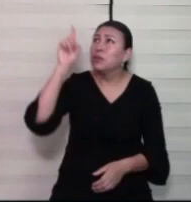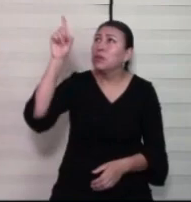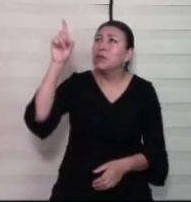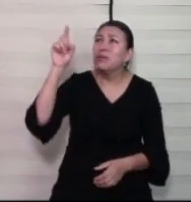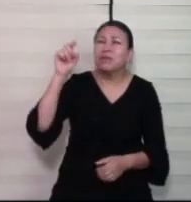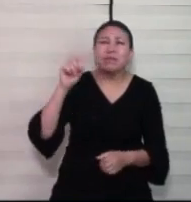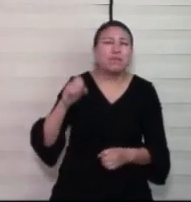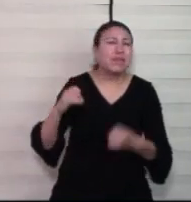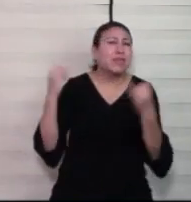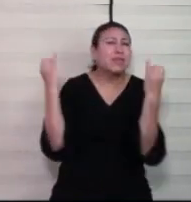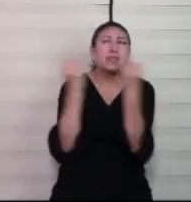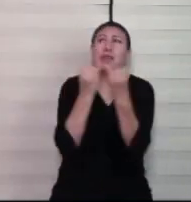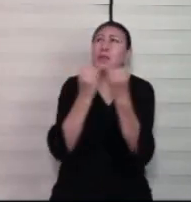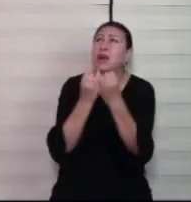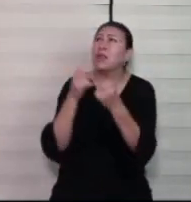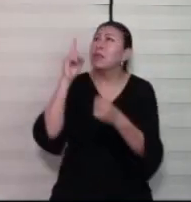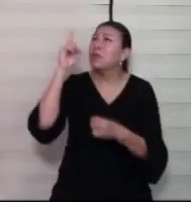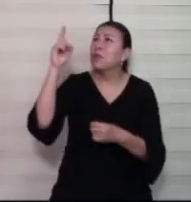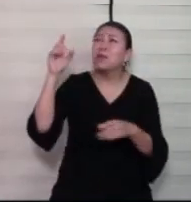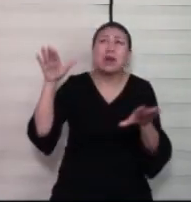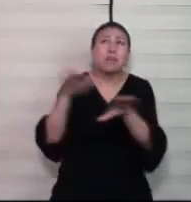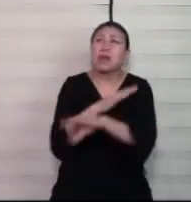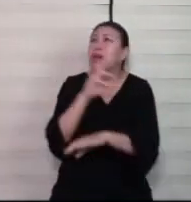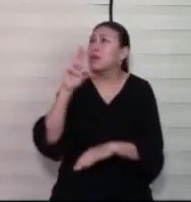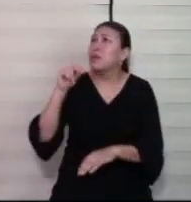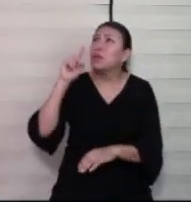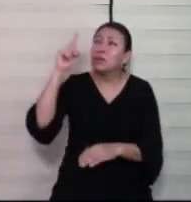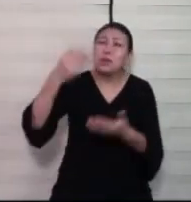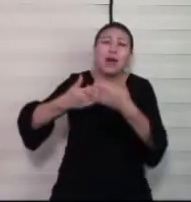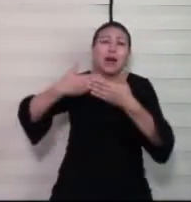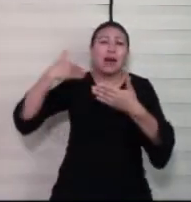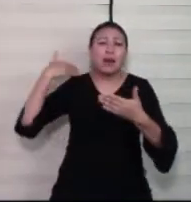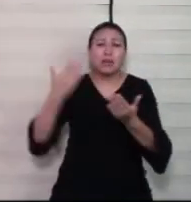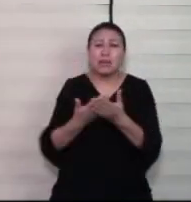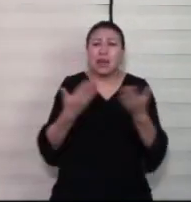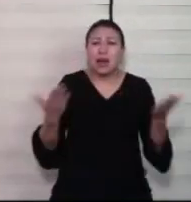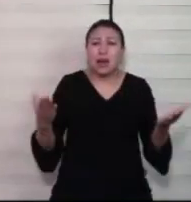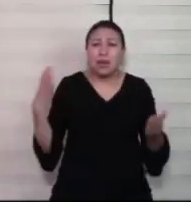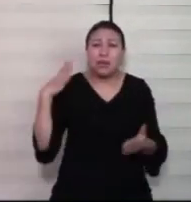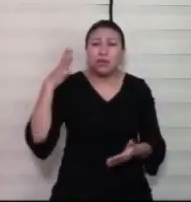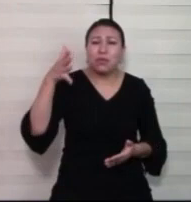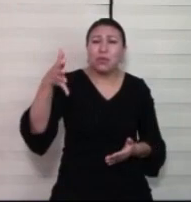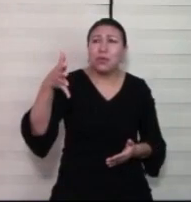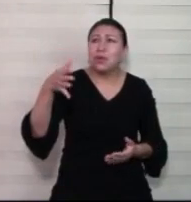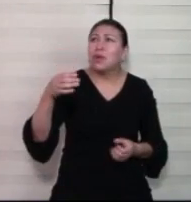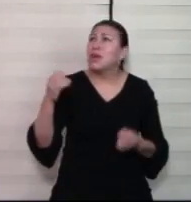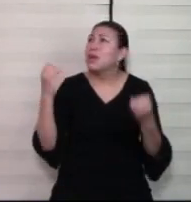Tú eres el mismo ayer, hoy y por los siglos. Y lo que hiciste ayer lo puedes